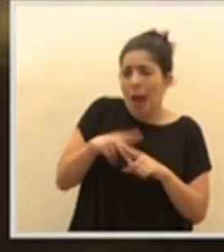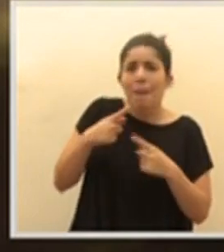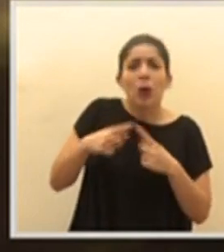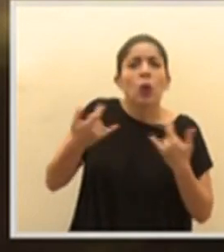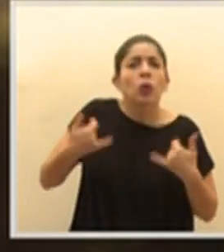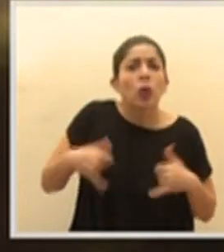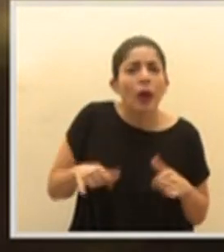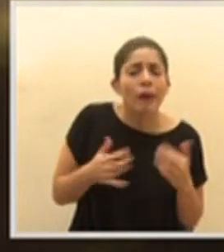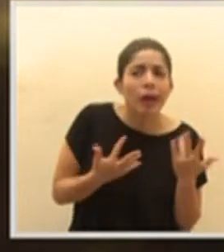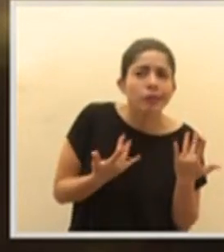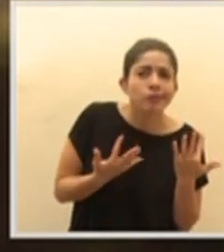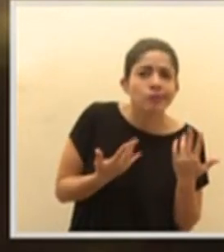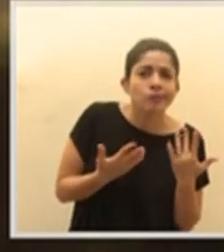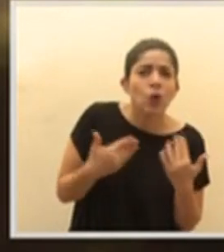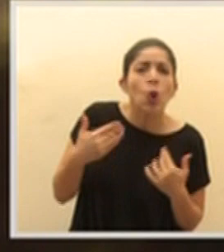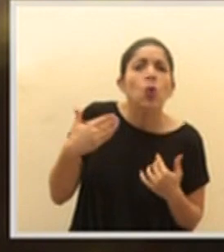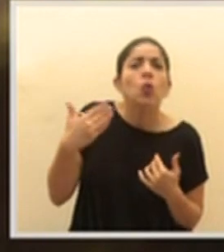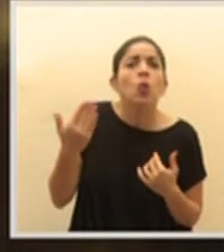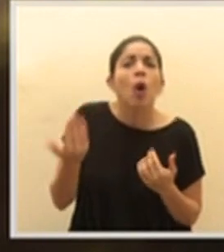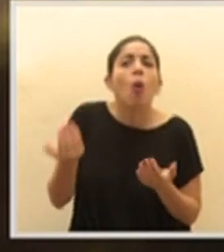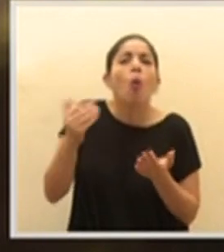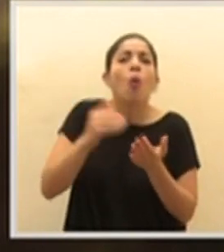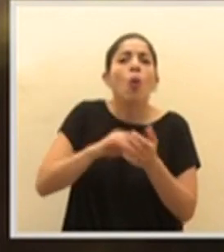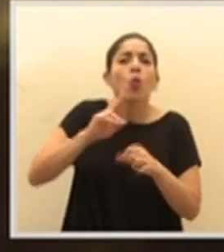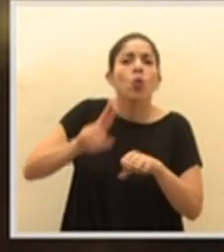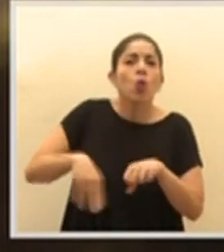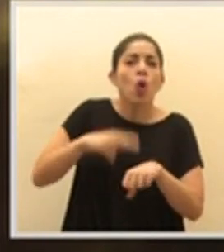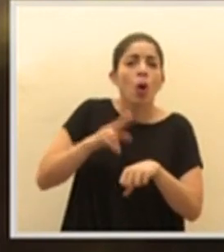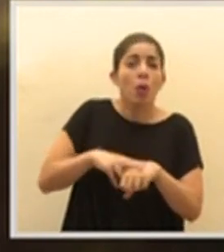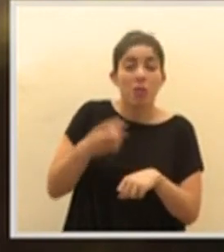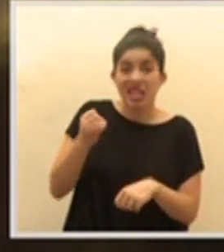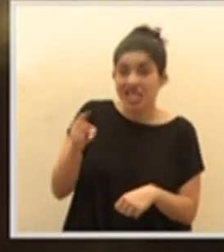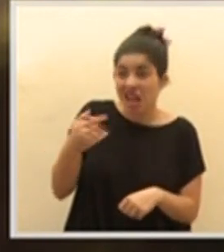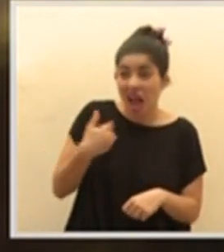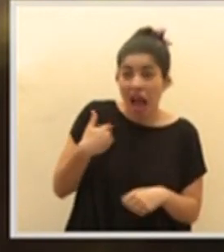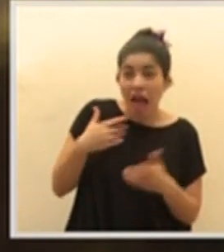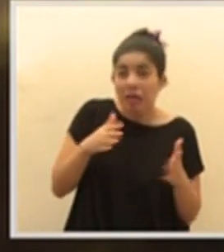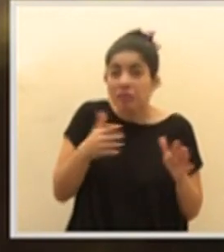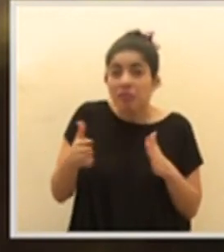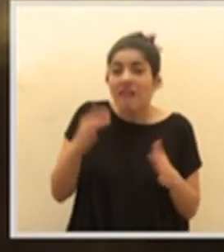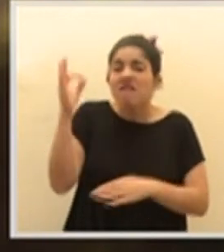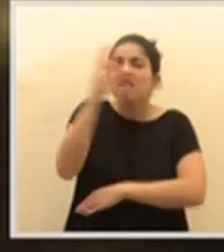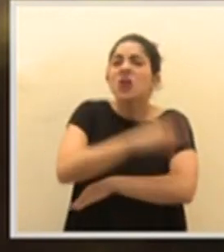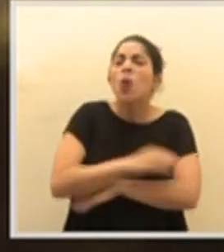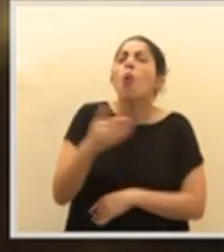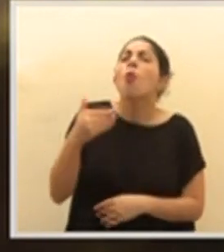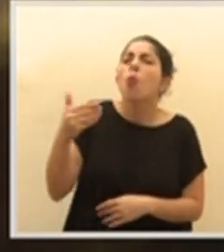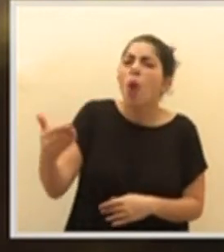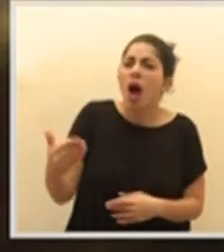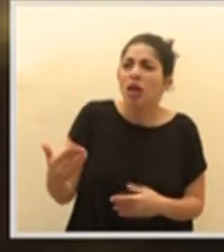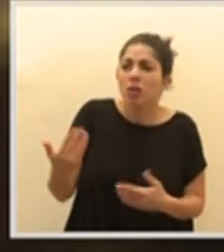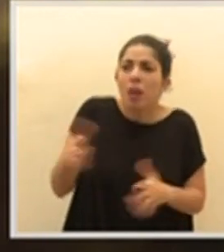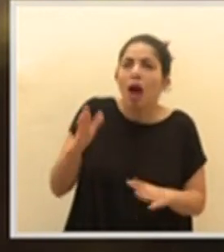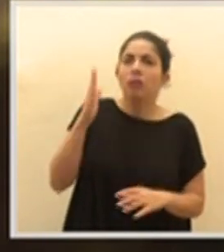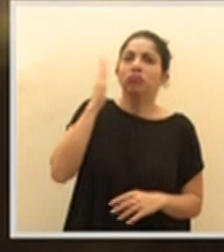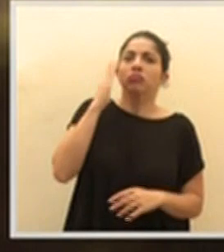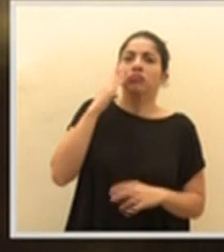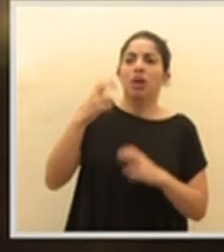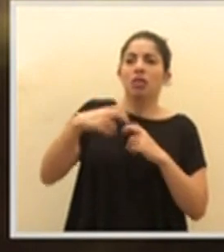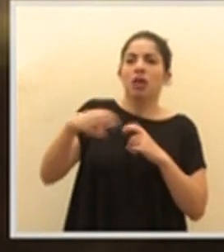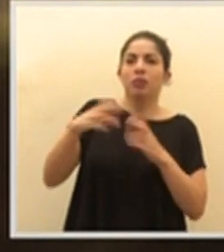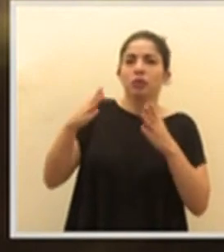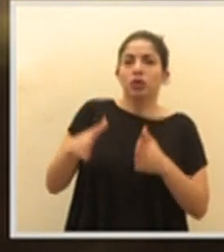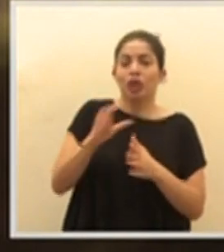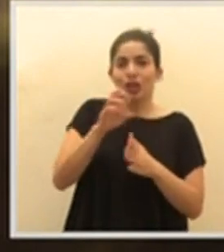hay expectativa, ¿verdad?, de cuándo se va a normalizar la situación, si tienen algún estimado de fecha para ya tener a esos